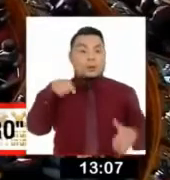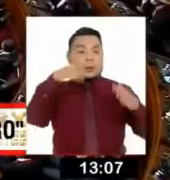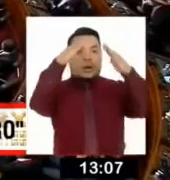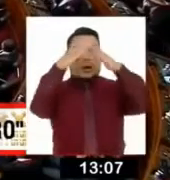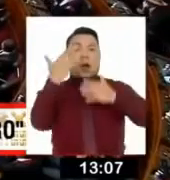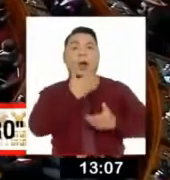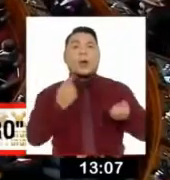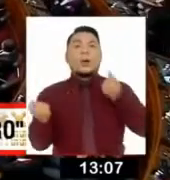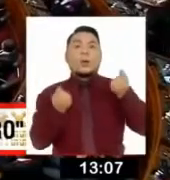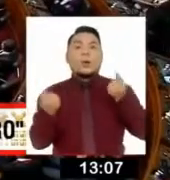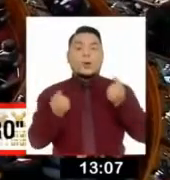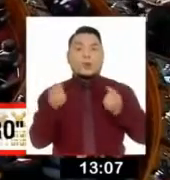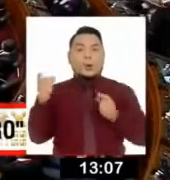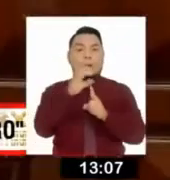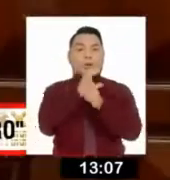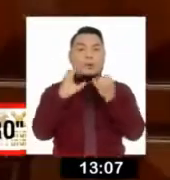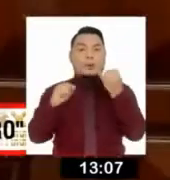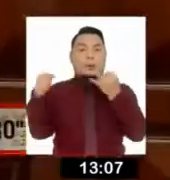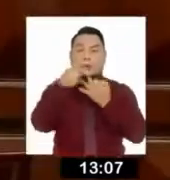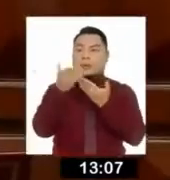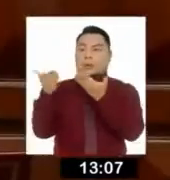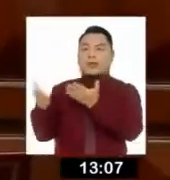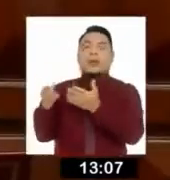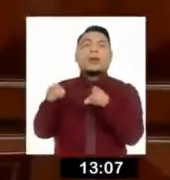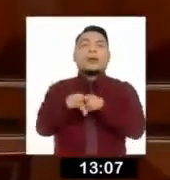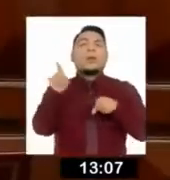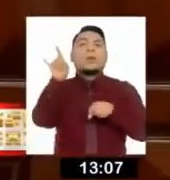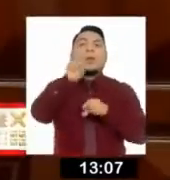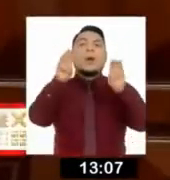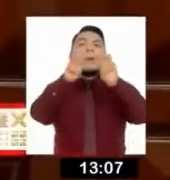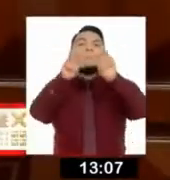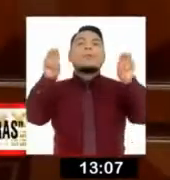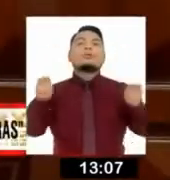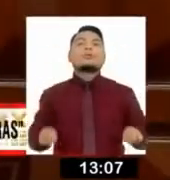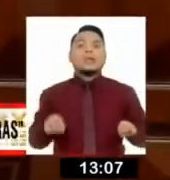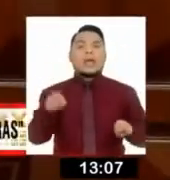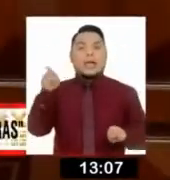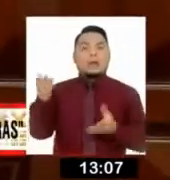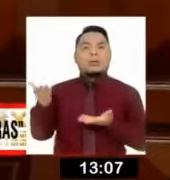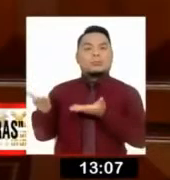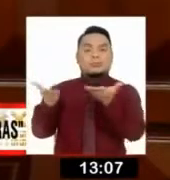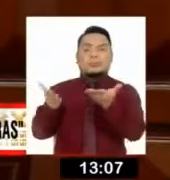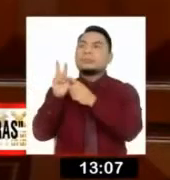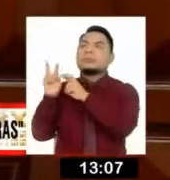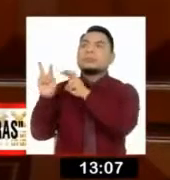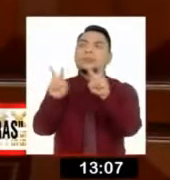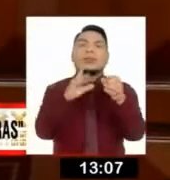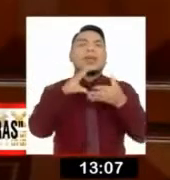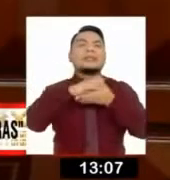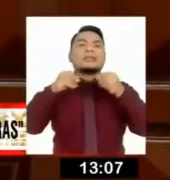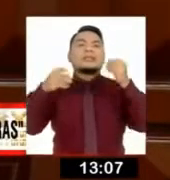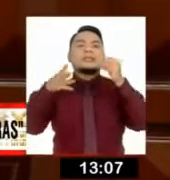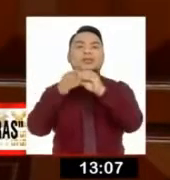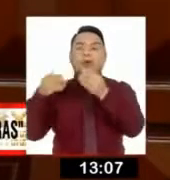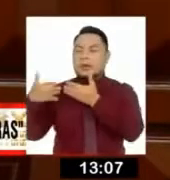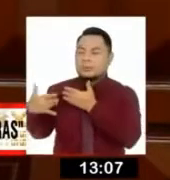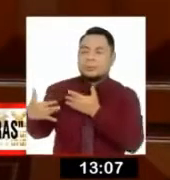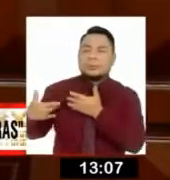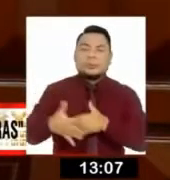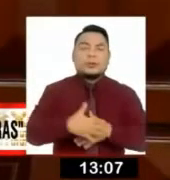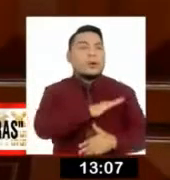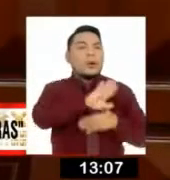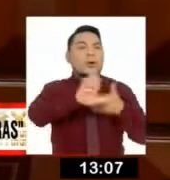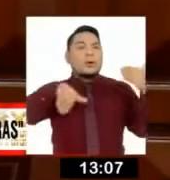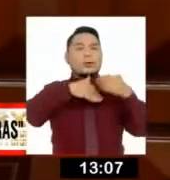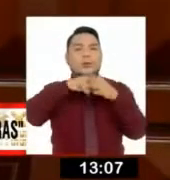como un museo que muestre nuestra historia desde sus orígenes hasta la actualidad. Todos los peruanos tenemos que